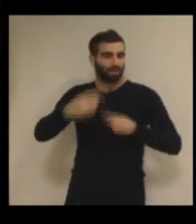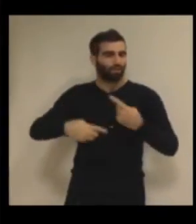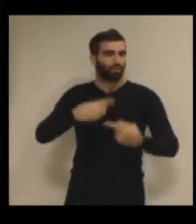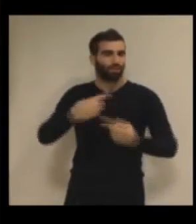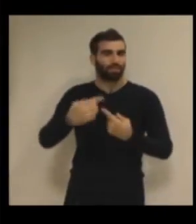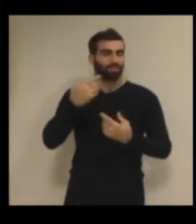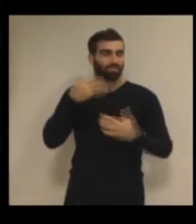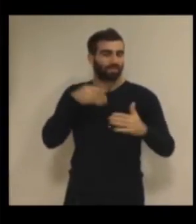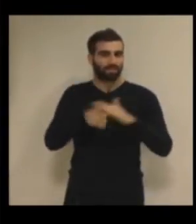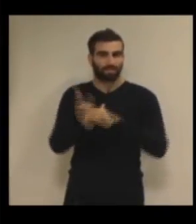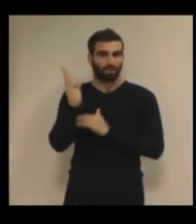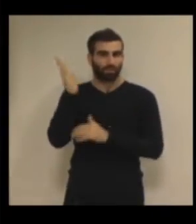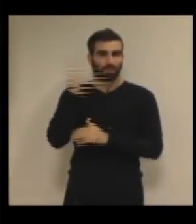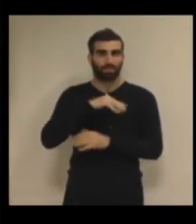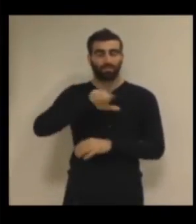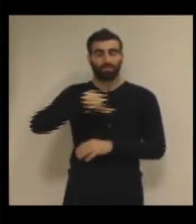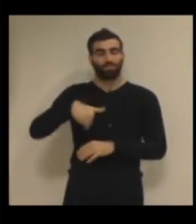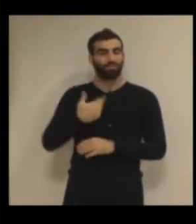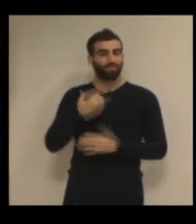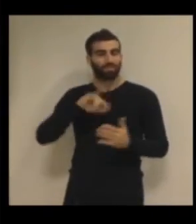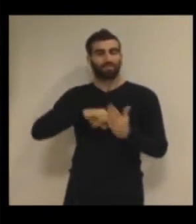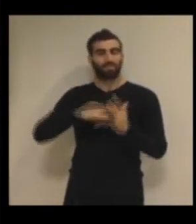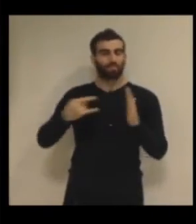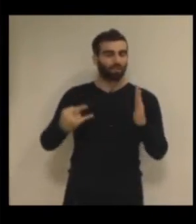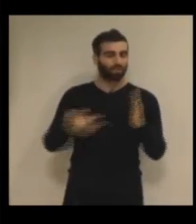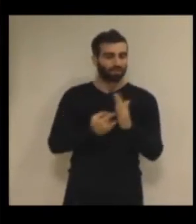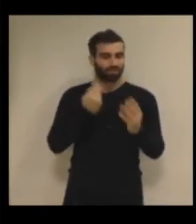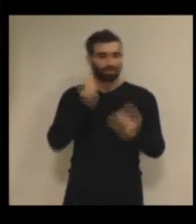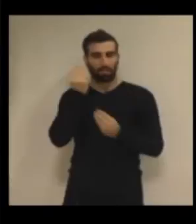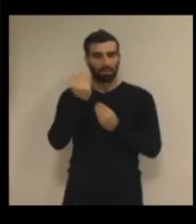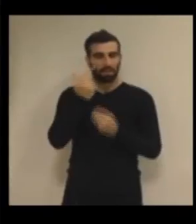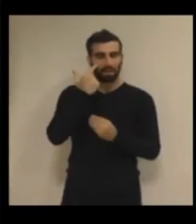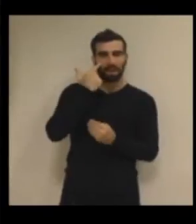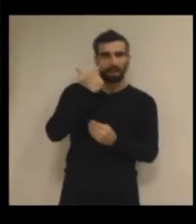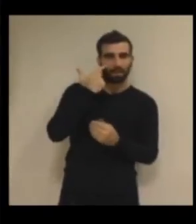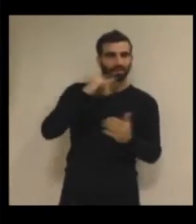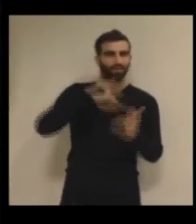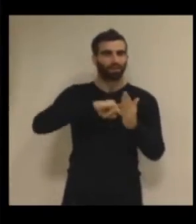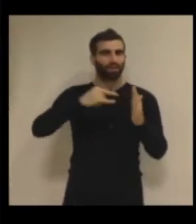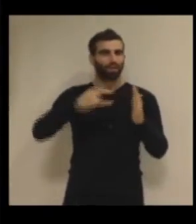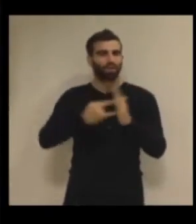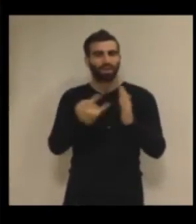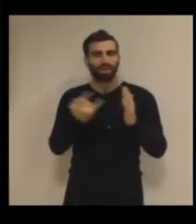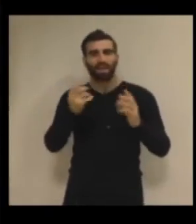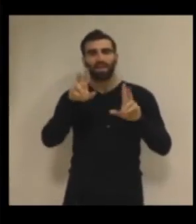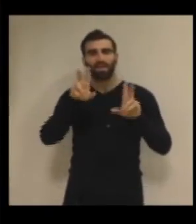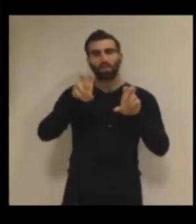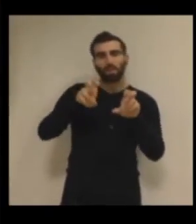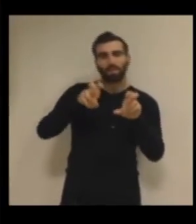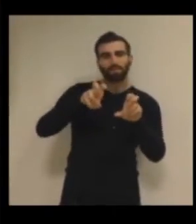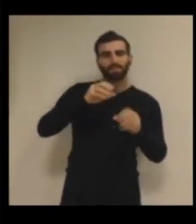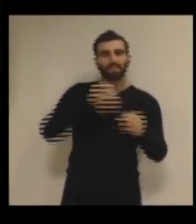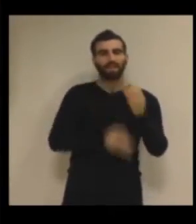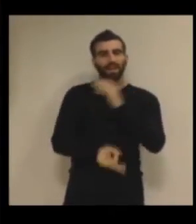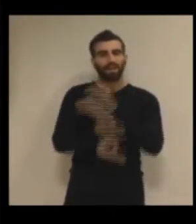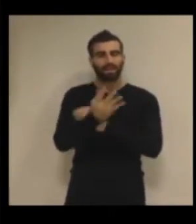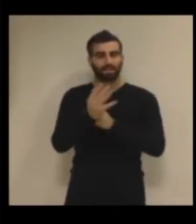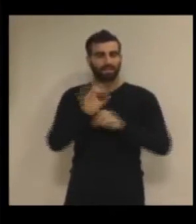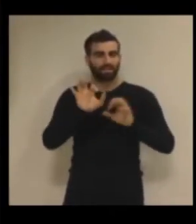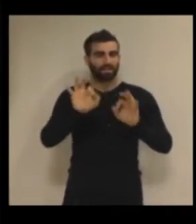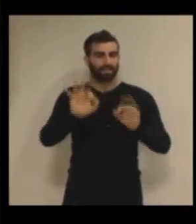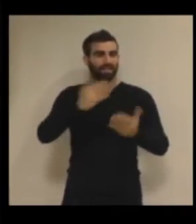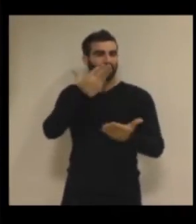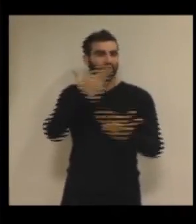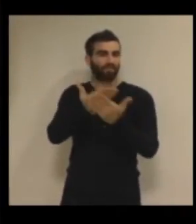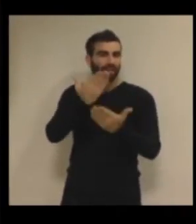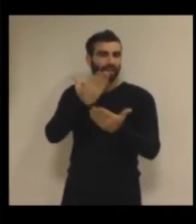en el proyecto nos hemos visto obligados a construir una nueva tecnología que se llama el certificado digital accesible, y así lo hemos